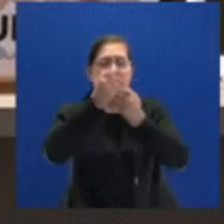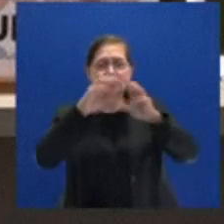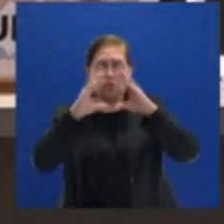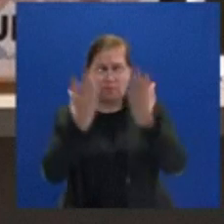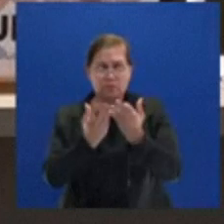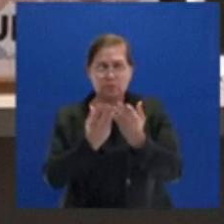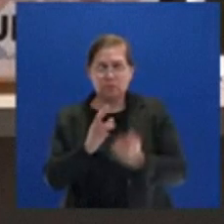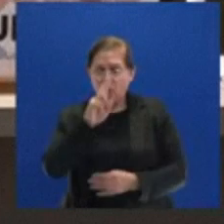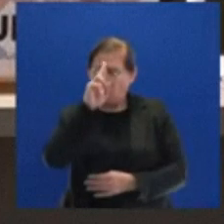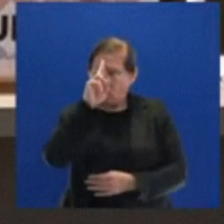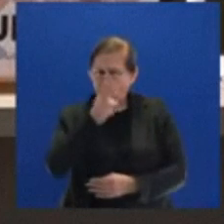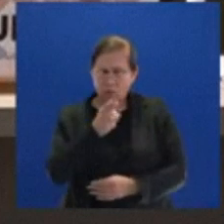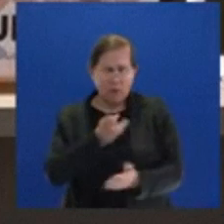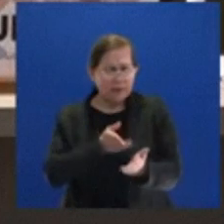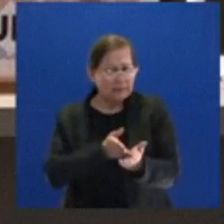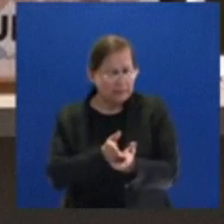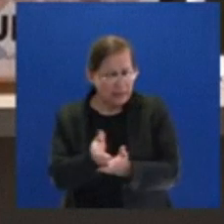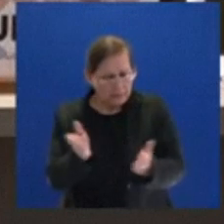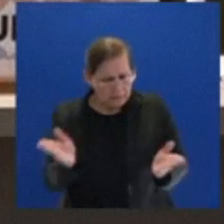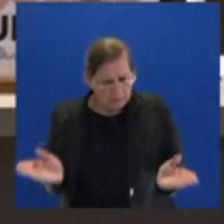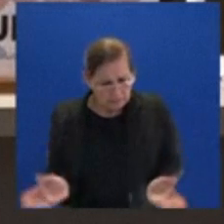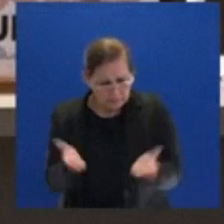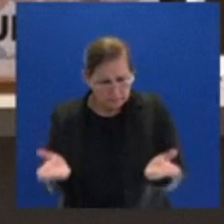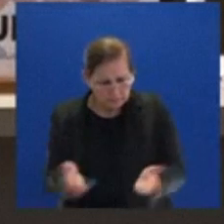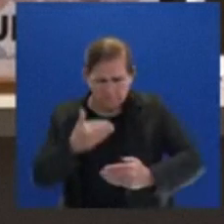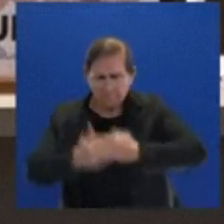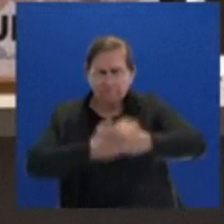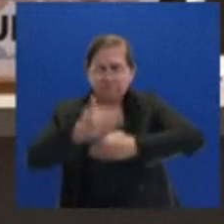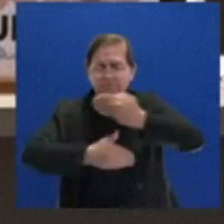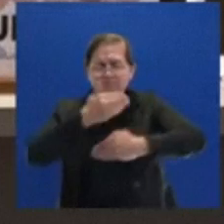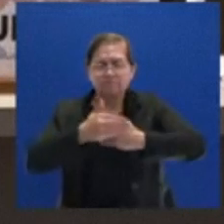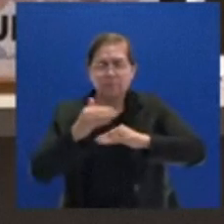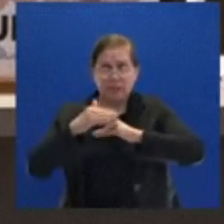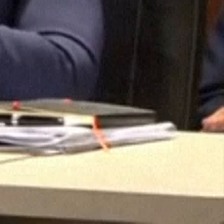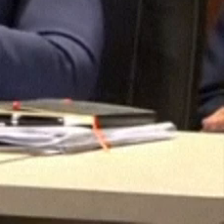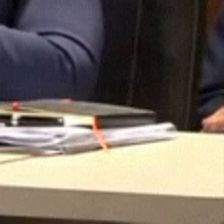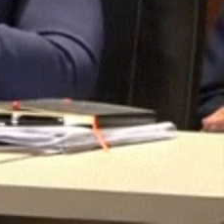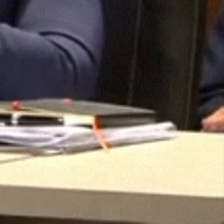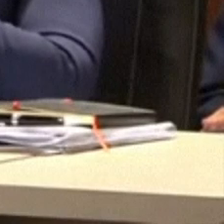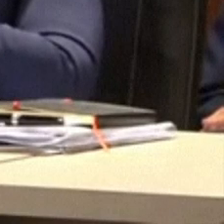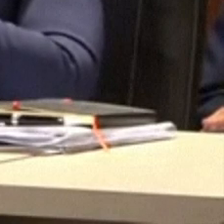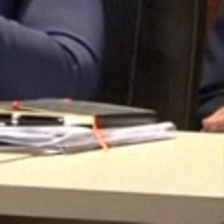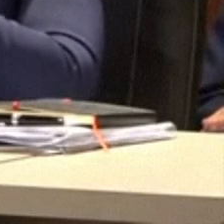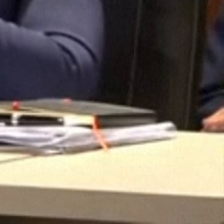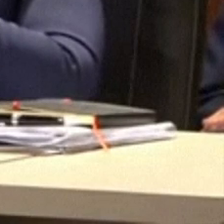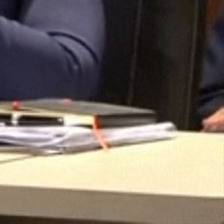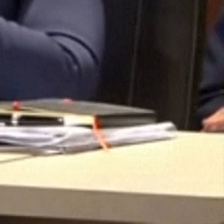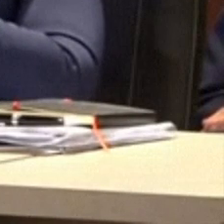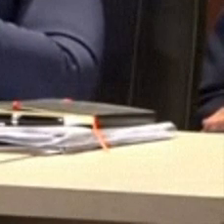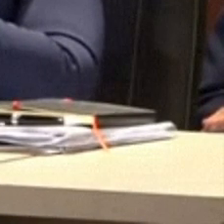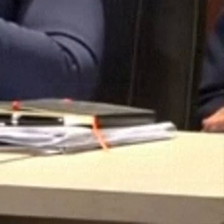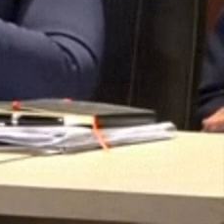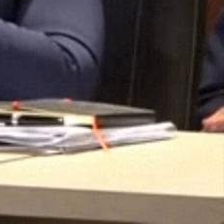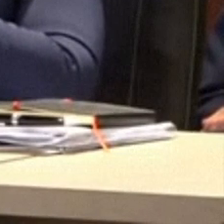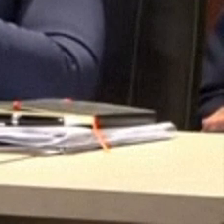Al margen de Mercosur, Uruguay anunció la semana pasada importantes avances en un TLC de ese país con China, algo que generó polémica entre